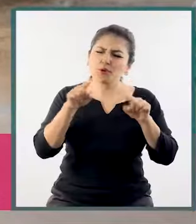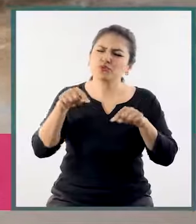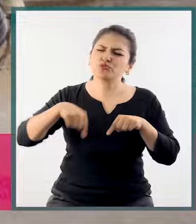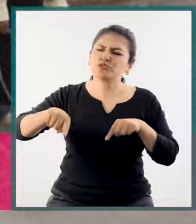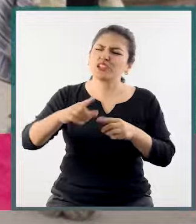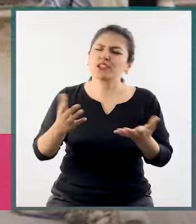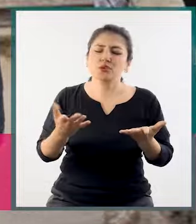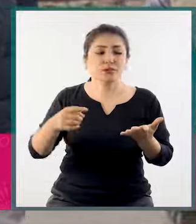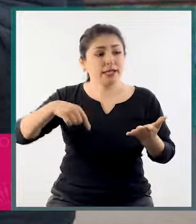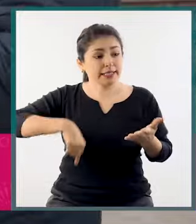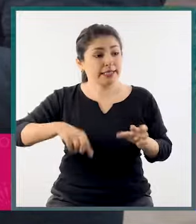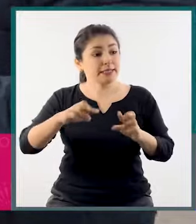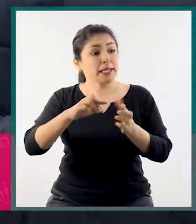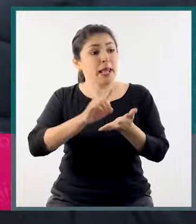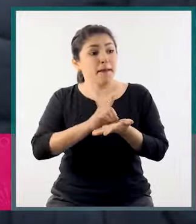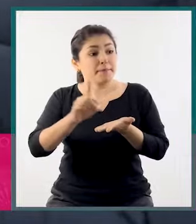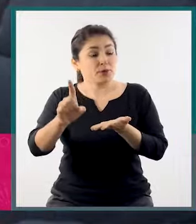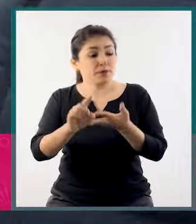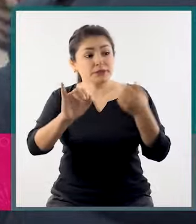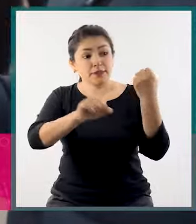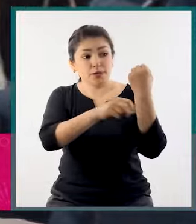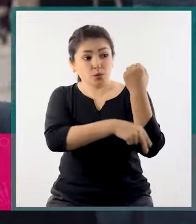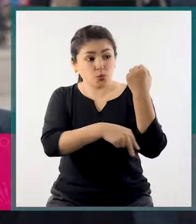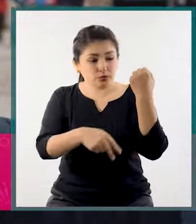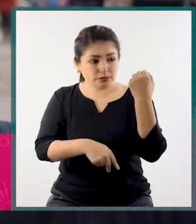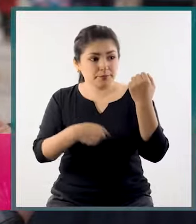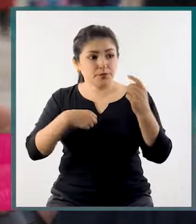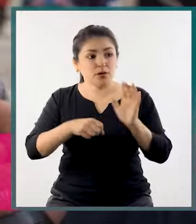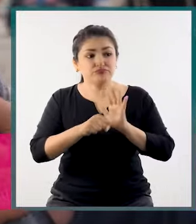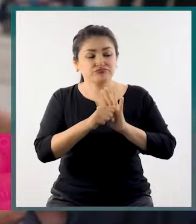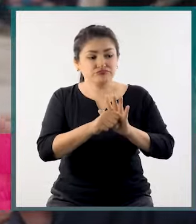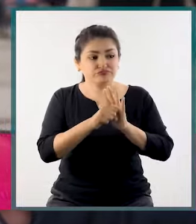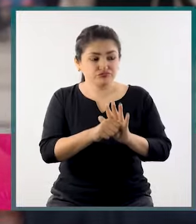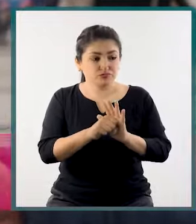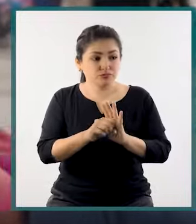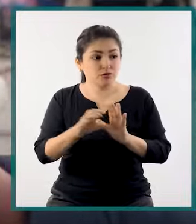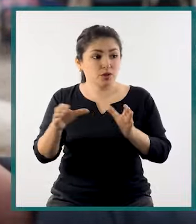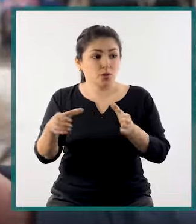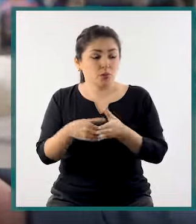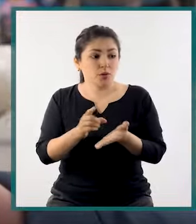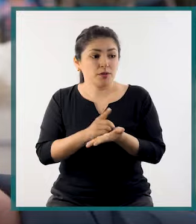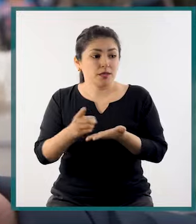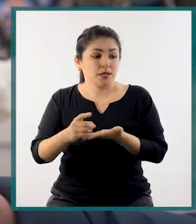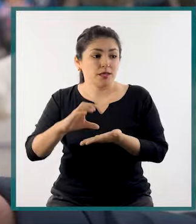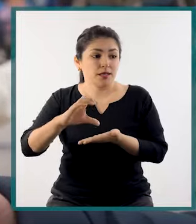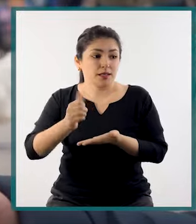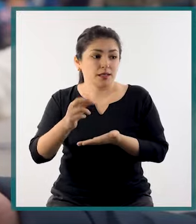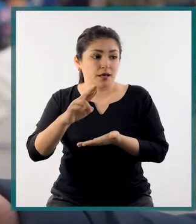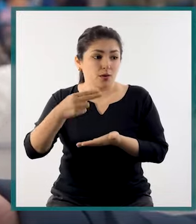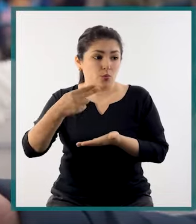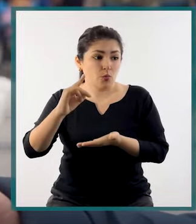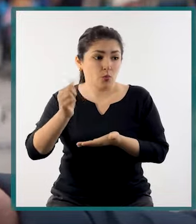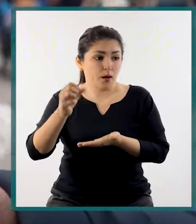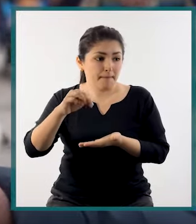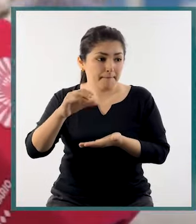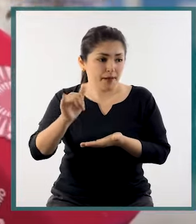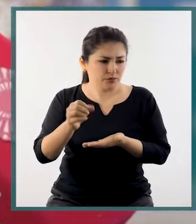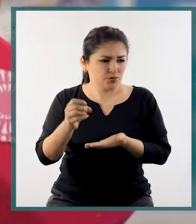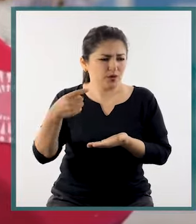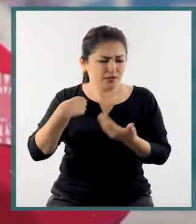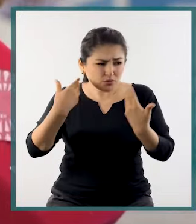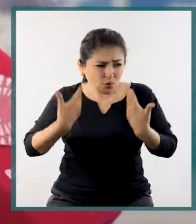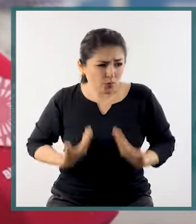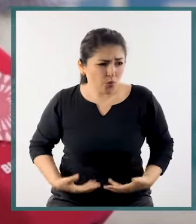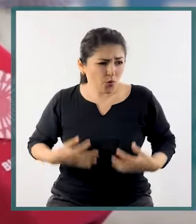Cuénteme, ¿de dónde son ustedes, por favor? Nosotros somos de acá, de la provincia de Junín, pero venimos a representar el baile de auxilio del distrito de Carhuamayo,